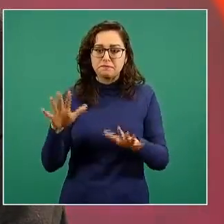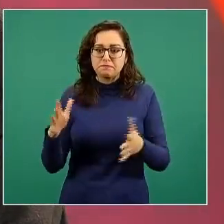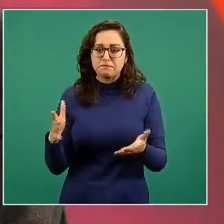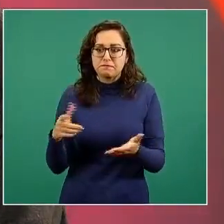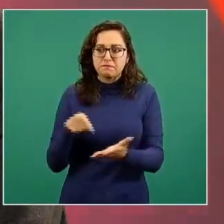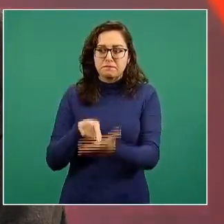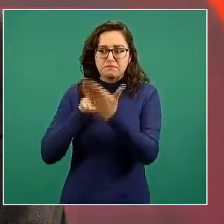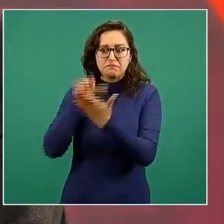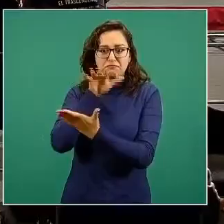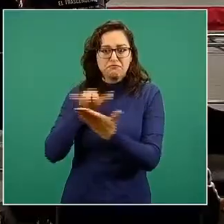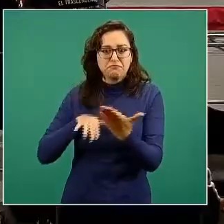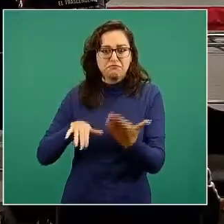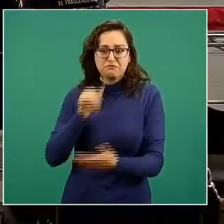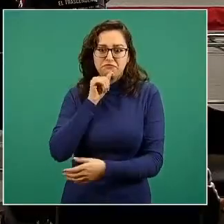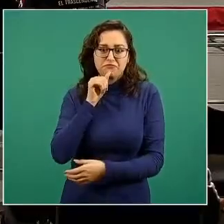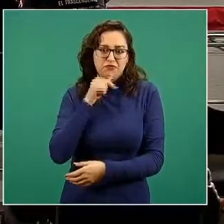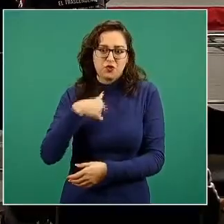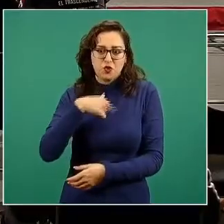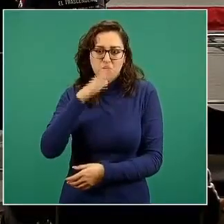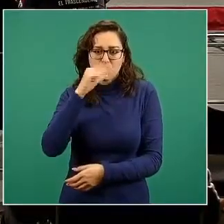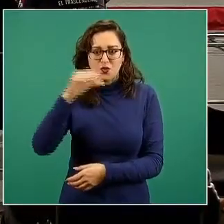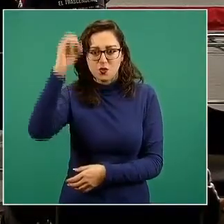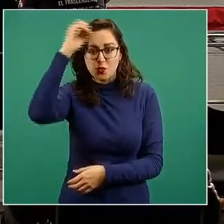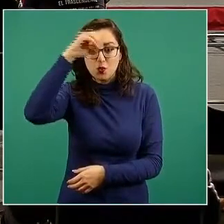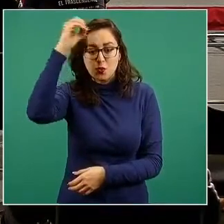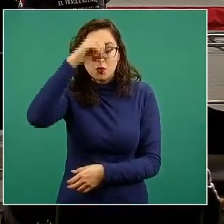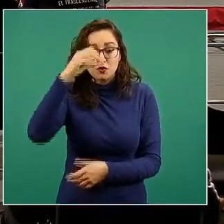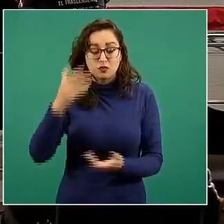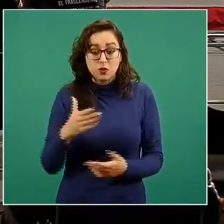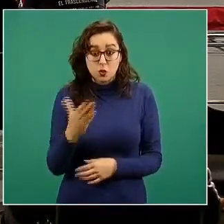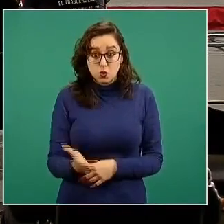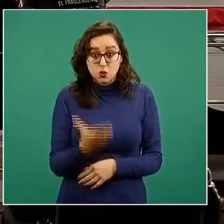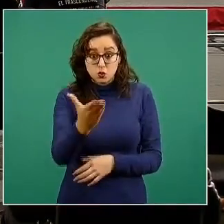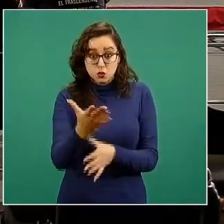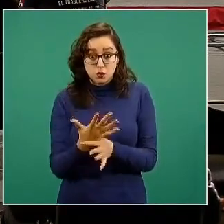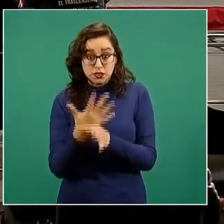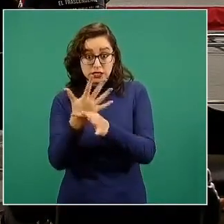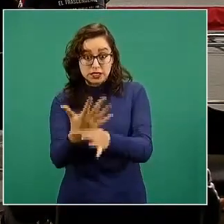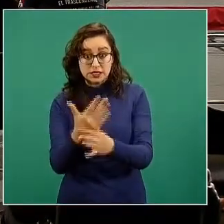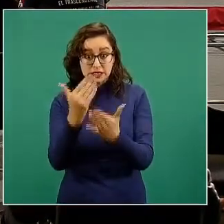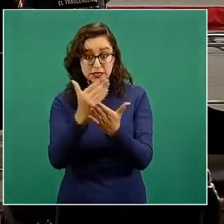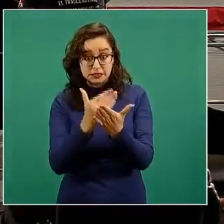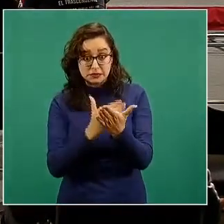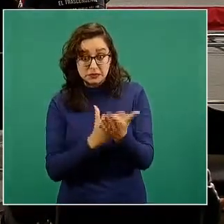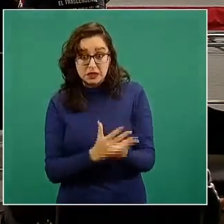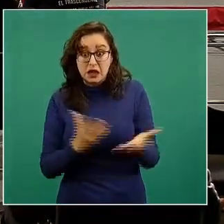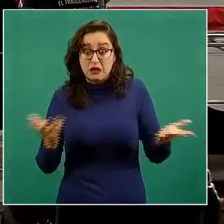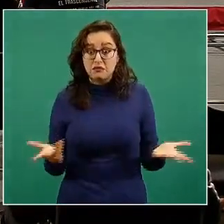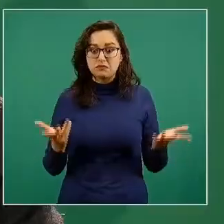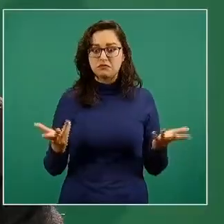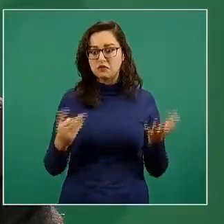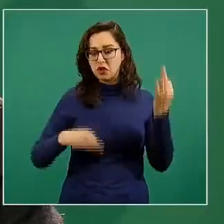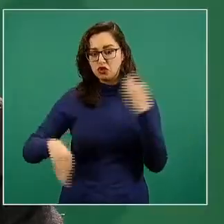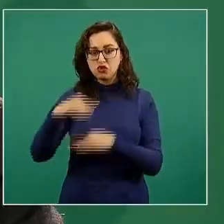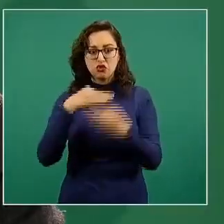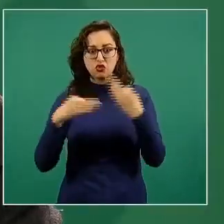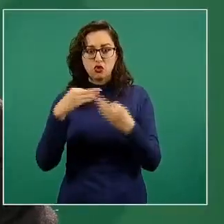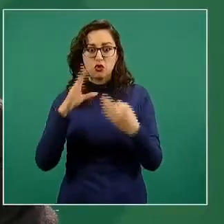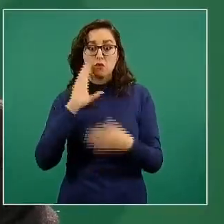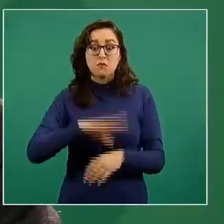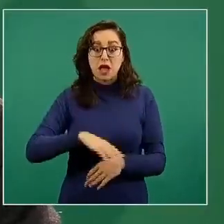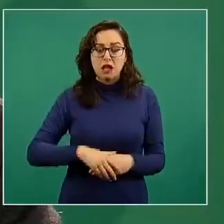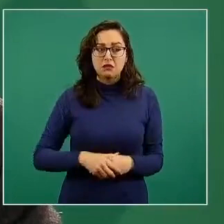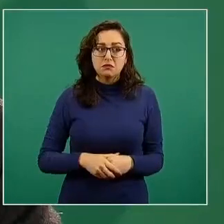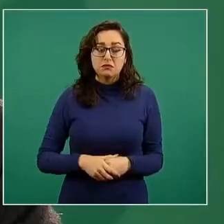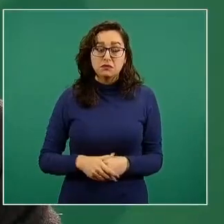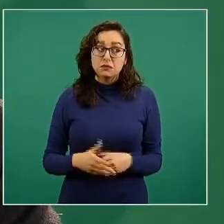al respecto. Me llama la atención, si es que es como usted lo relata, que todo el mundo le fue mal, pues hace pensar